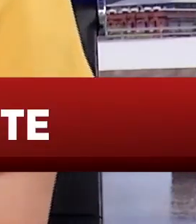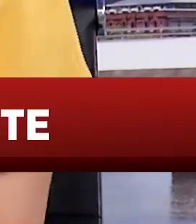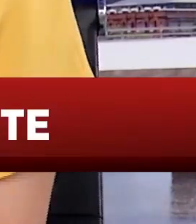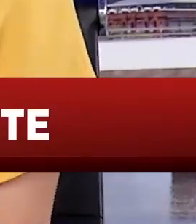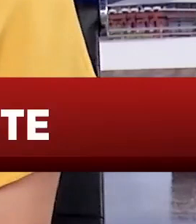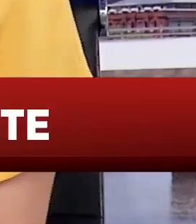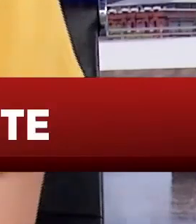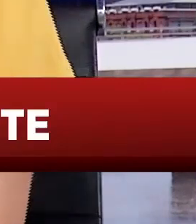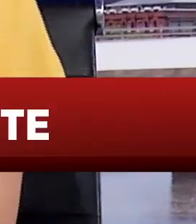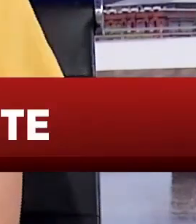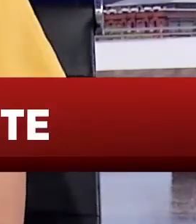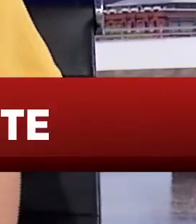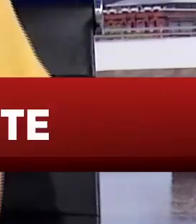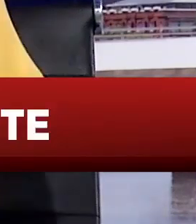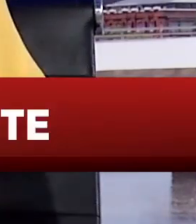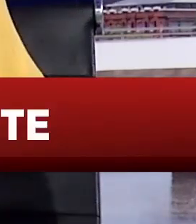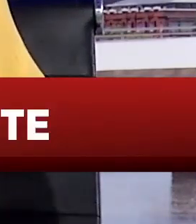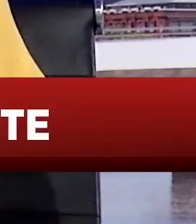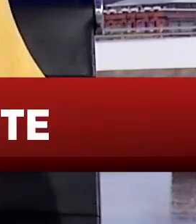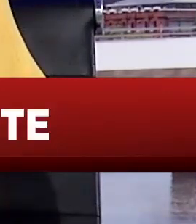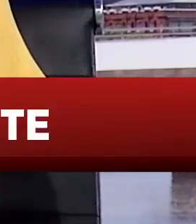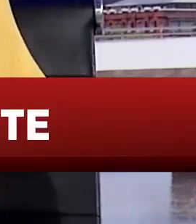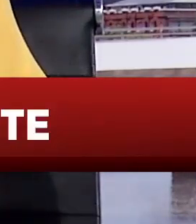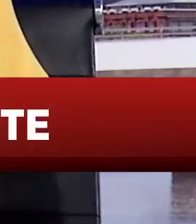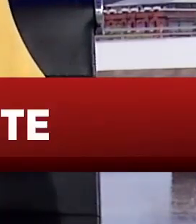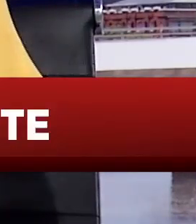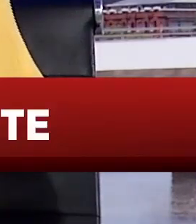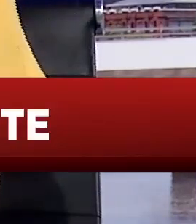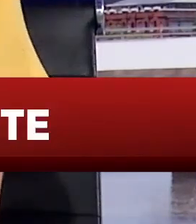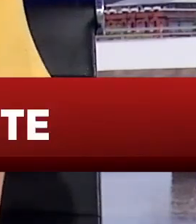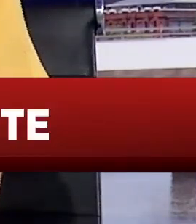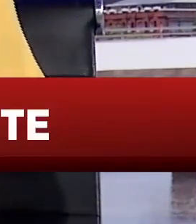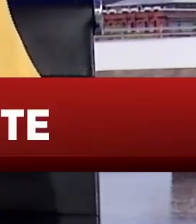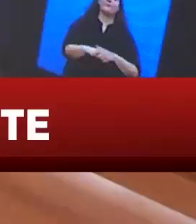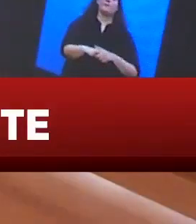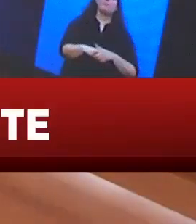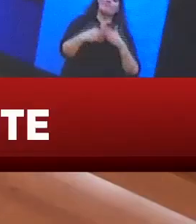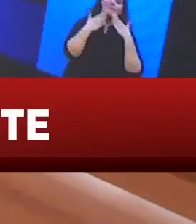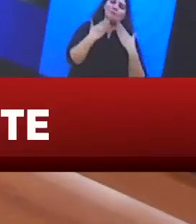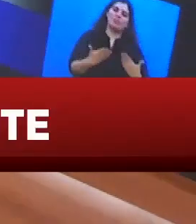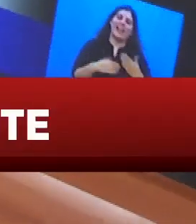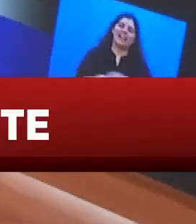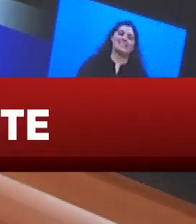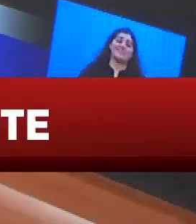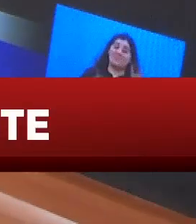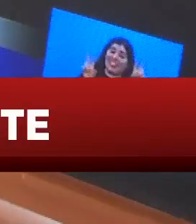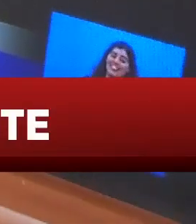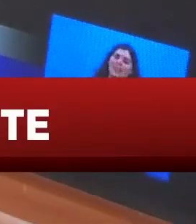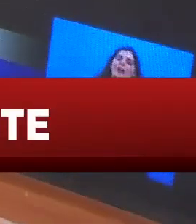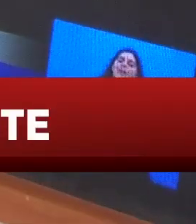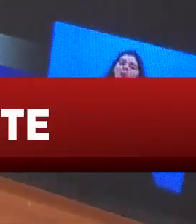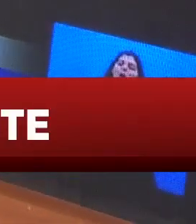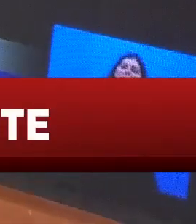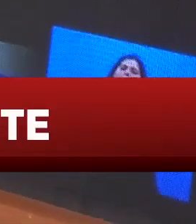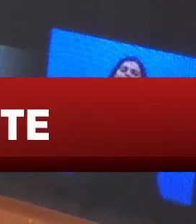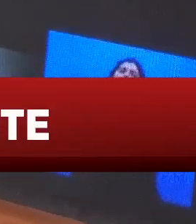actual como del gobierno anterior. Y tenemos ahí para escuchar un minuto de lo que dijo. A ver. En este tema me quiero referir